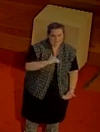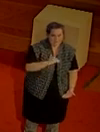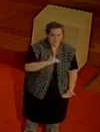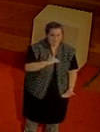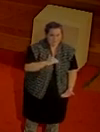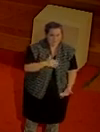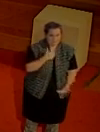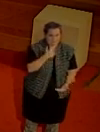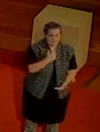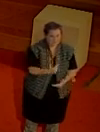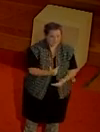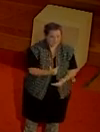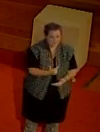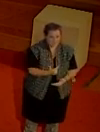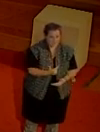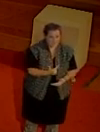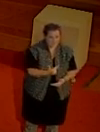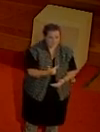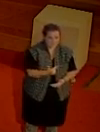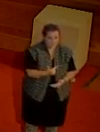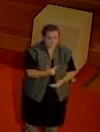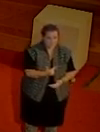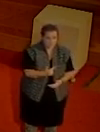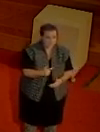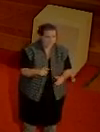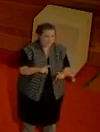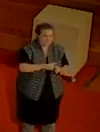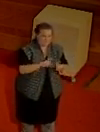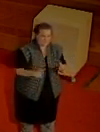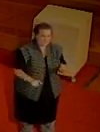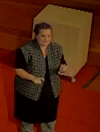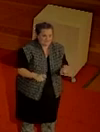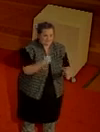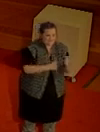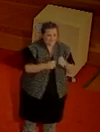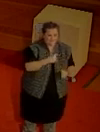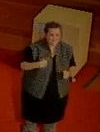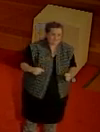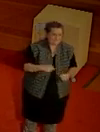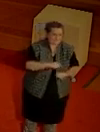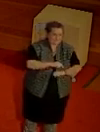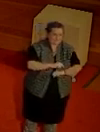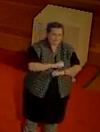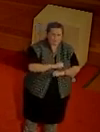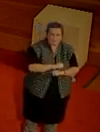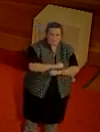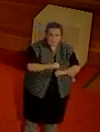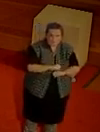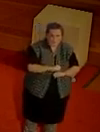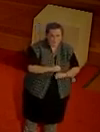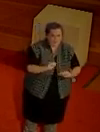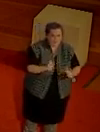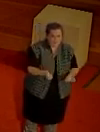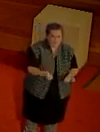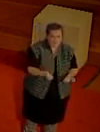apuntan ya que supone que va a haber una enorme crisis económica en China y cualquier cosa que pase en China teniendo en